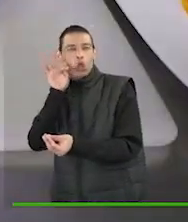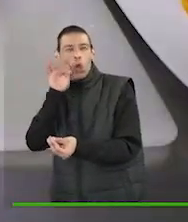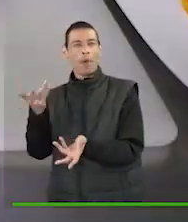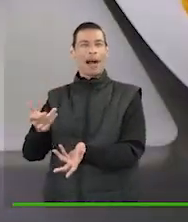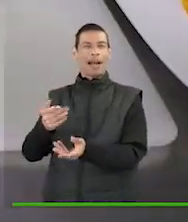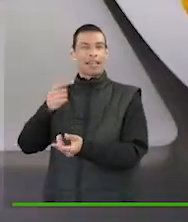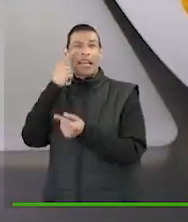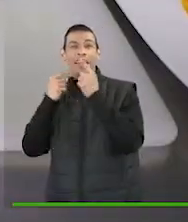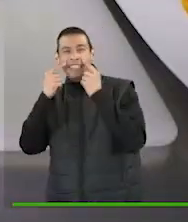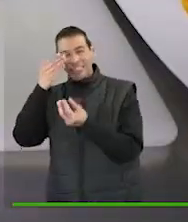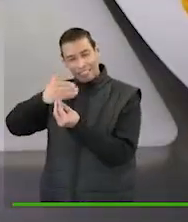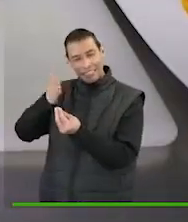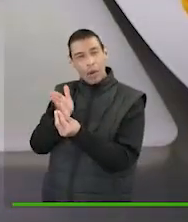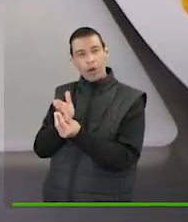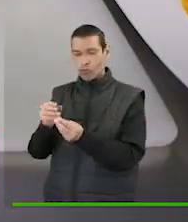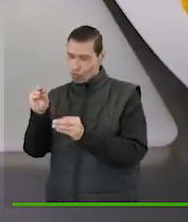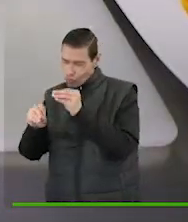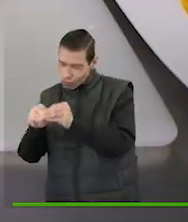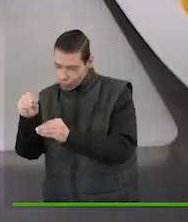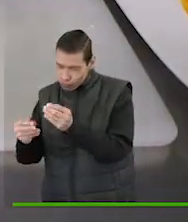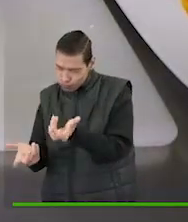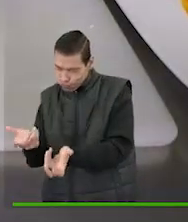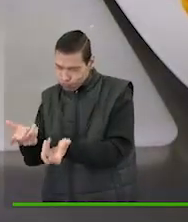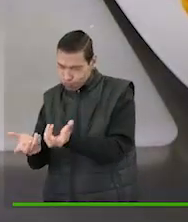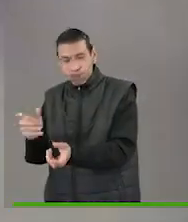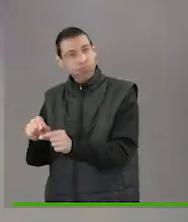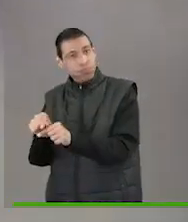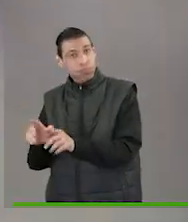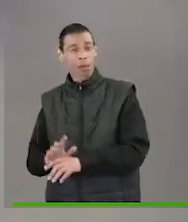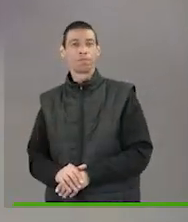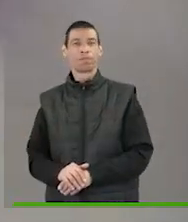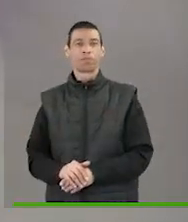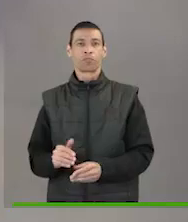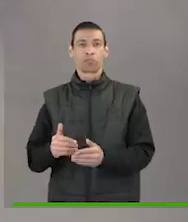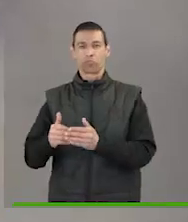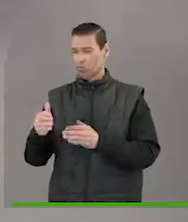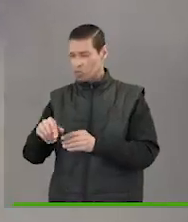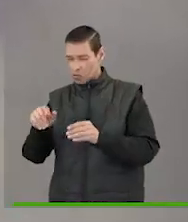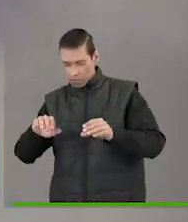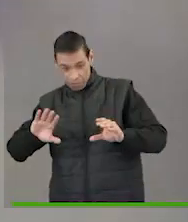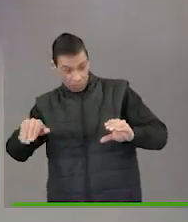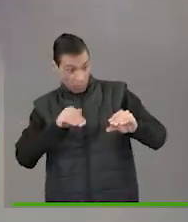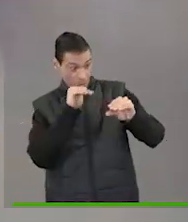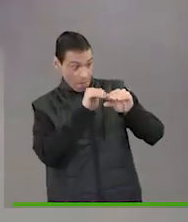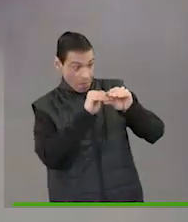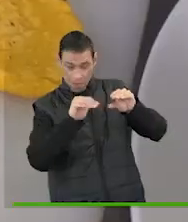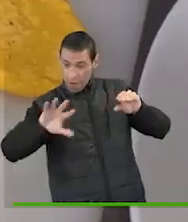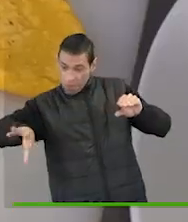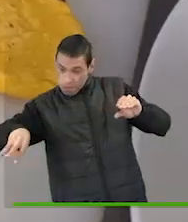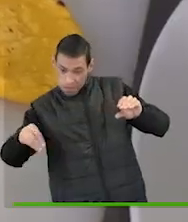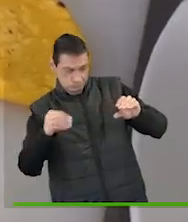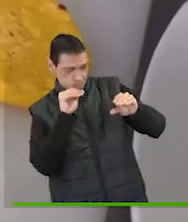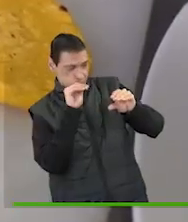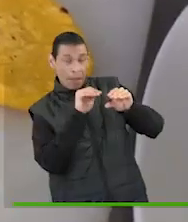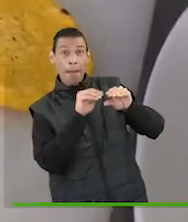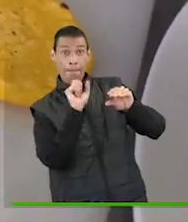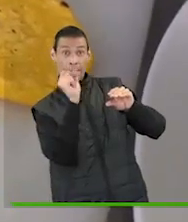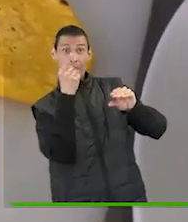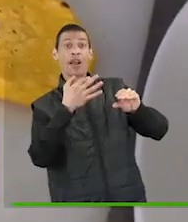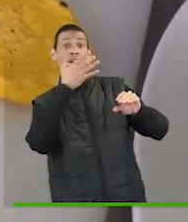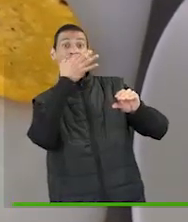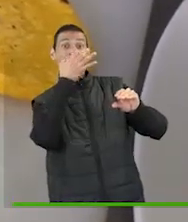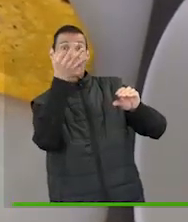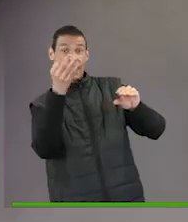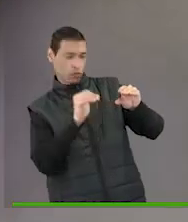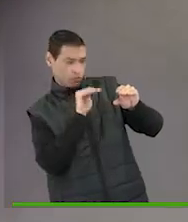entonces abrimos No importa que se le Esparta y vamos a colocarle el queso primero Entonces le colocamos el